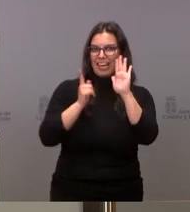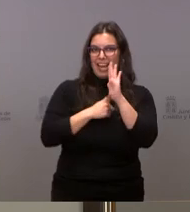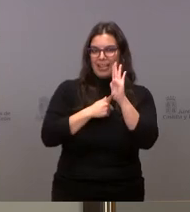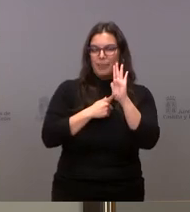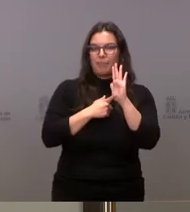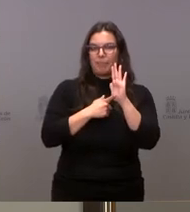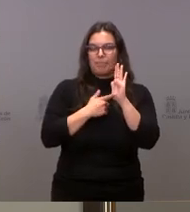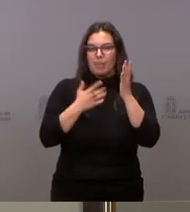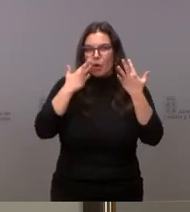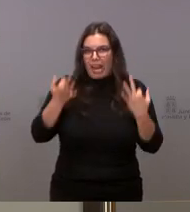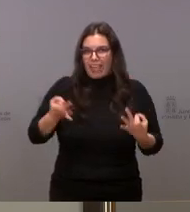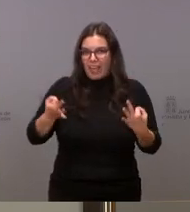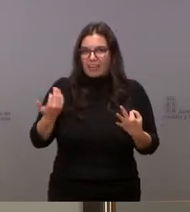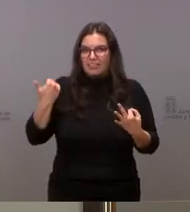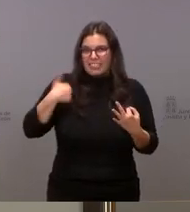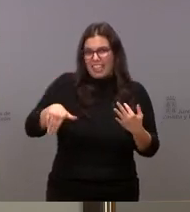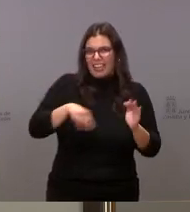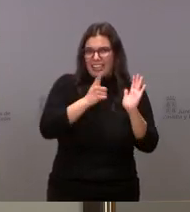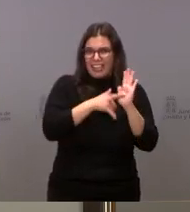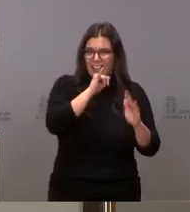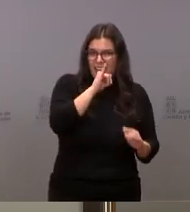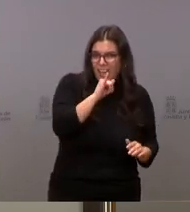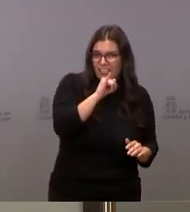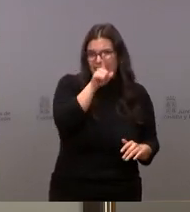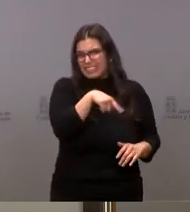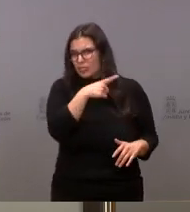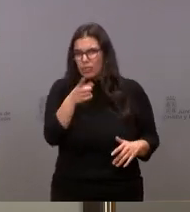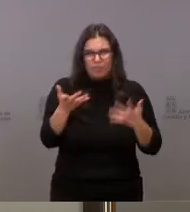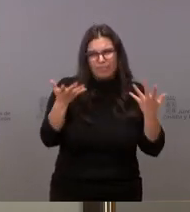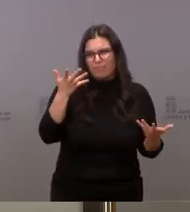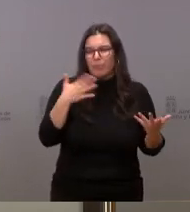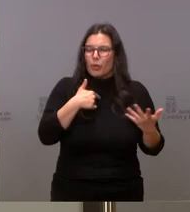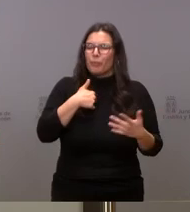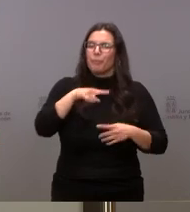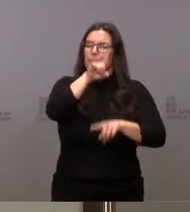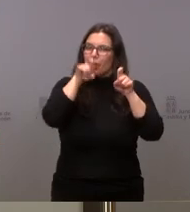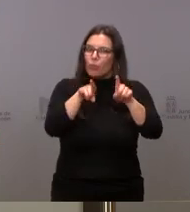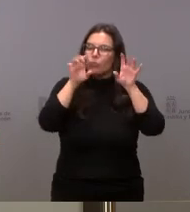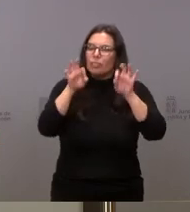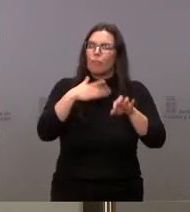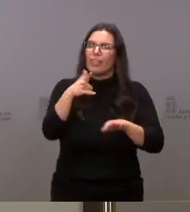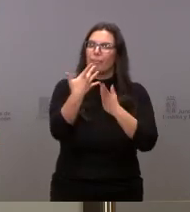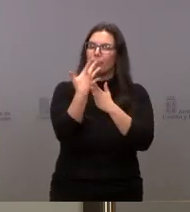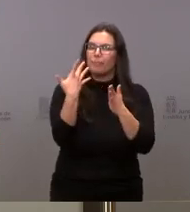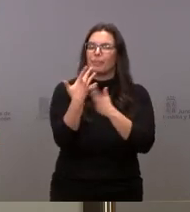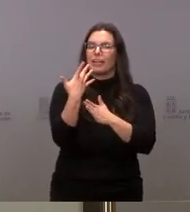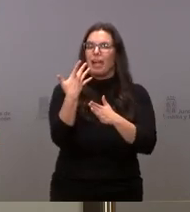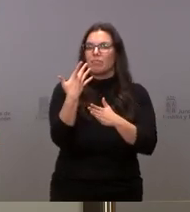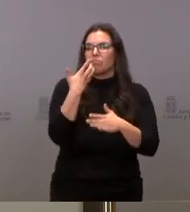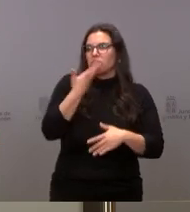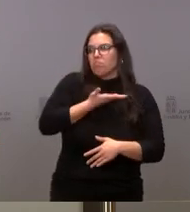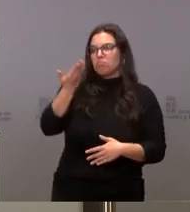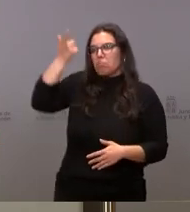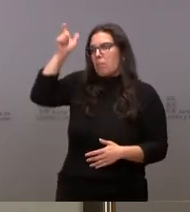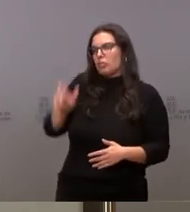alguna manera ya está regulado en una ley pero lo que le quiero plantear es si le puede explicar a un ciudadano